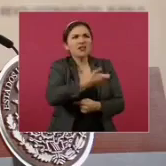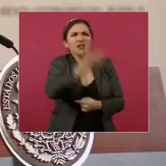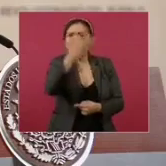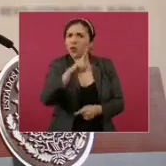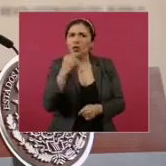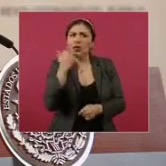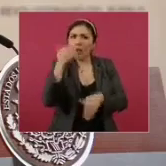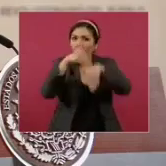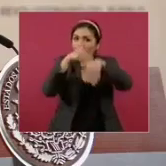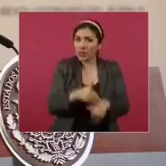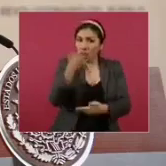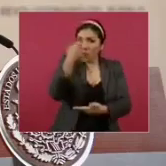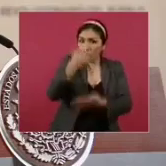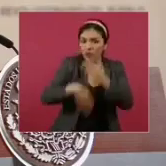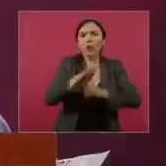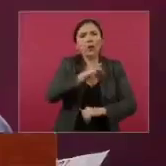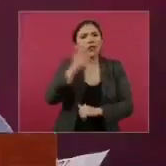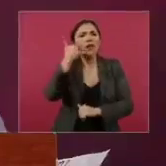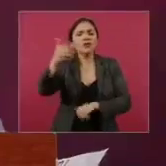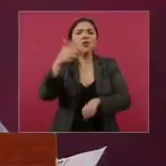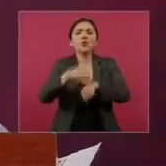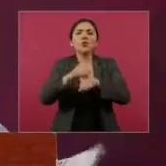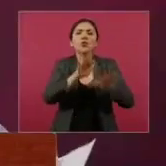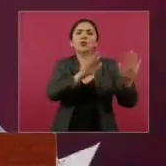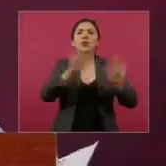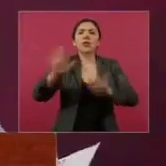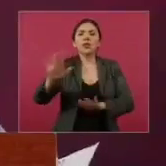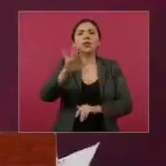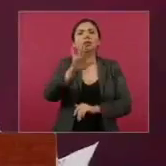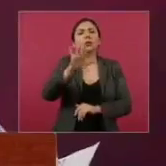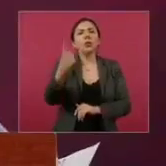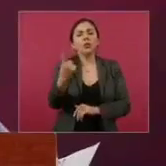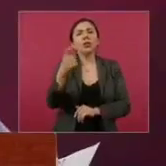quieren cumplir, llámenos al